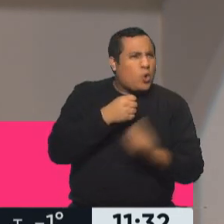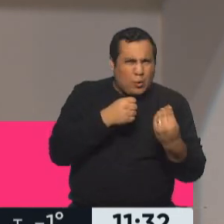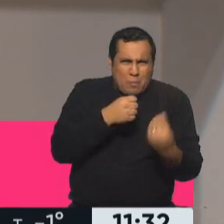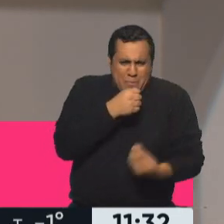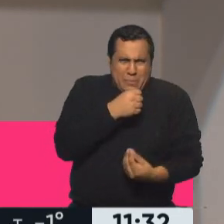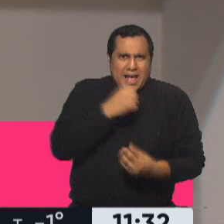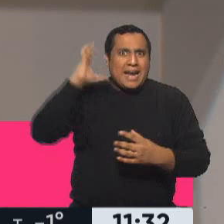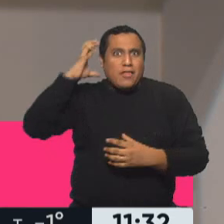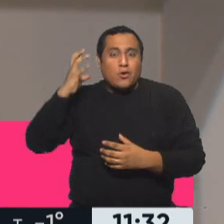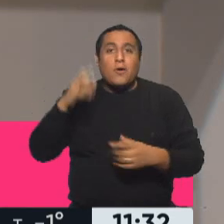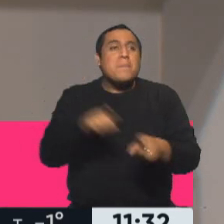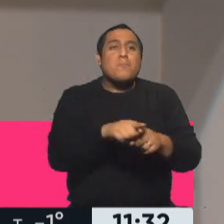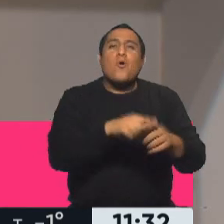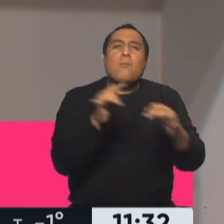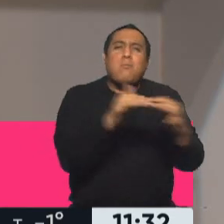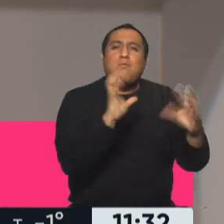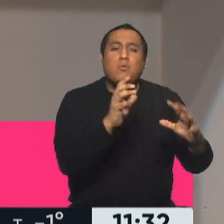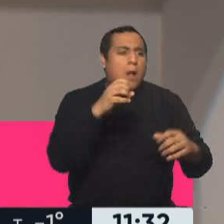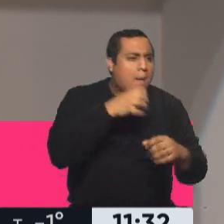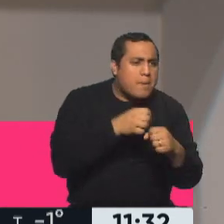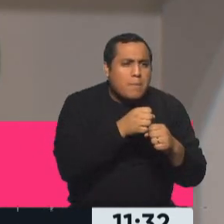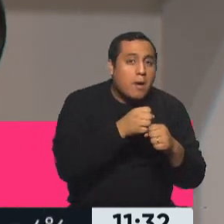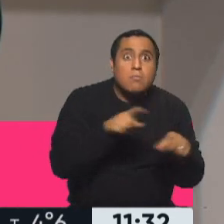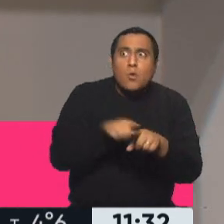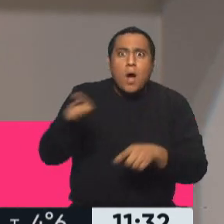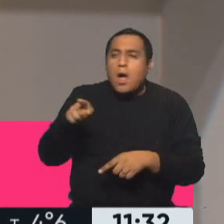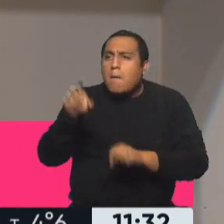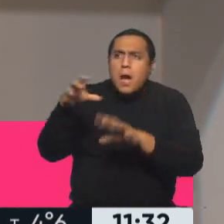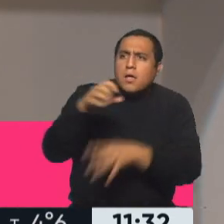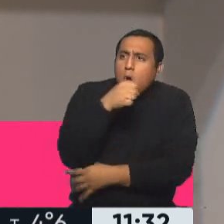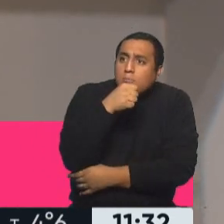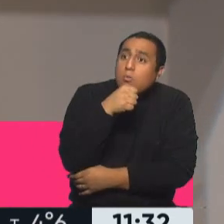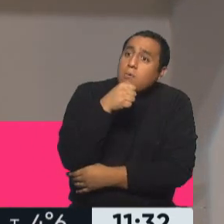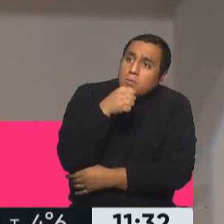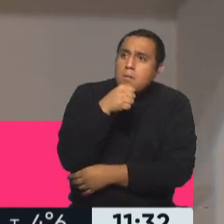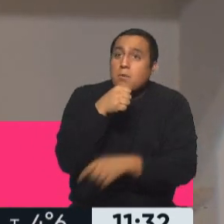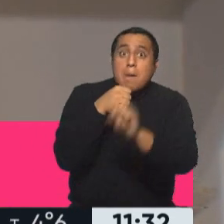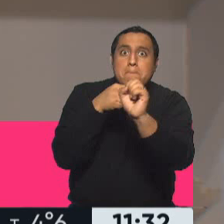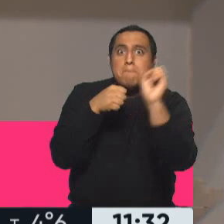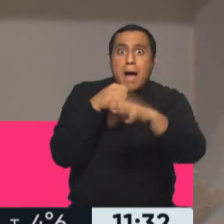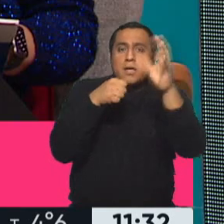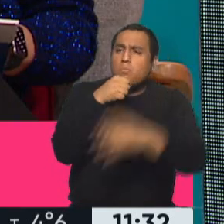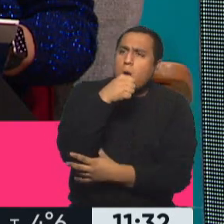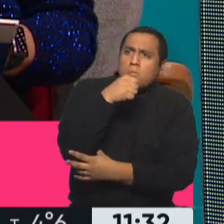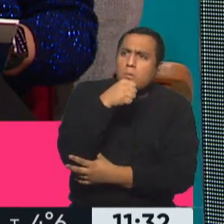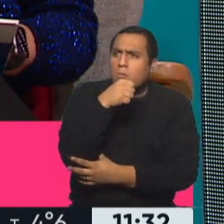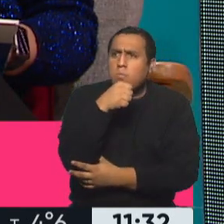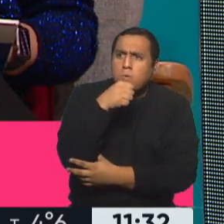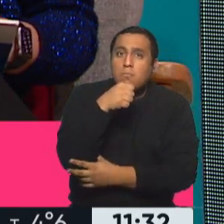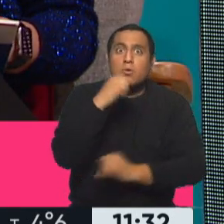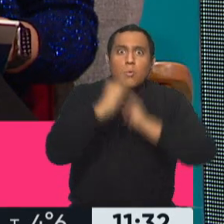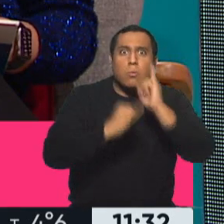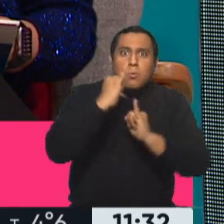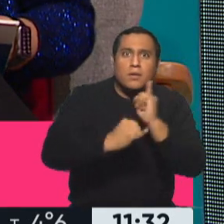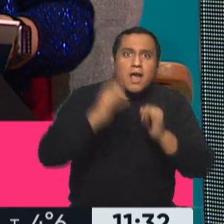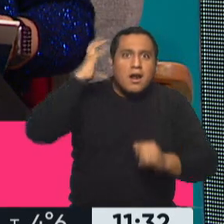partido de fútbol. Yo, ¿pero qué quieres decir? Y ahora está cortando en la tierra. Lo relataba. Digo, sí, yo transmitía a Fu Manchu por radio. Iba relatando el truco de